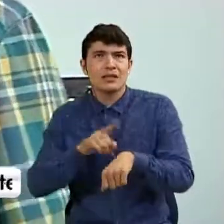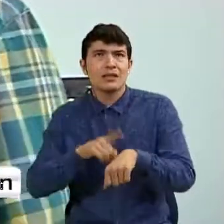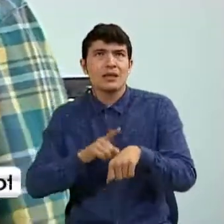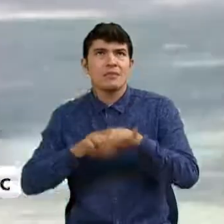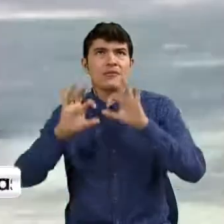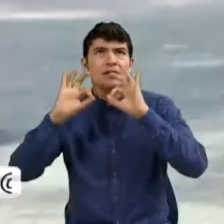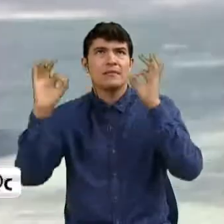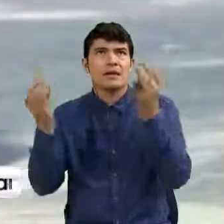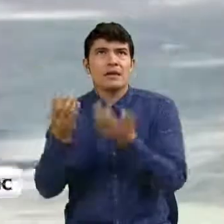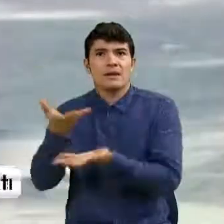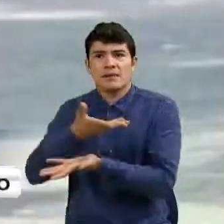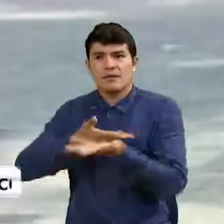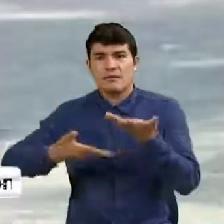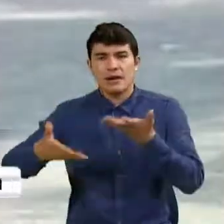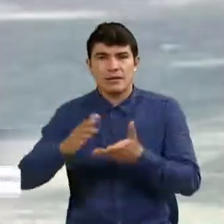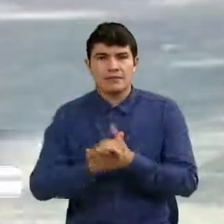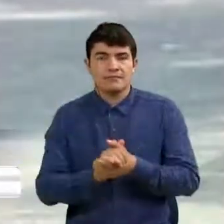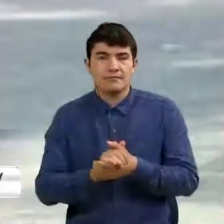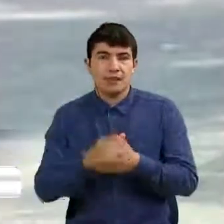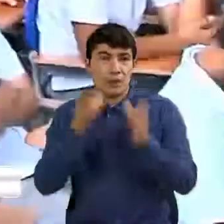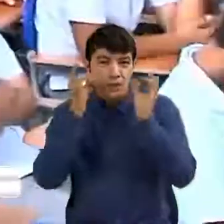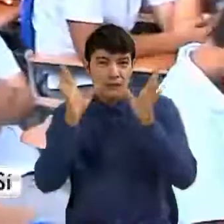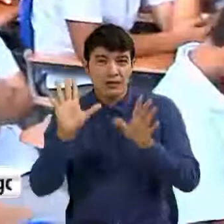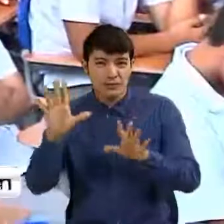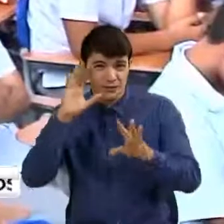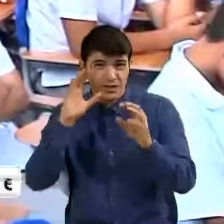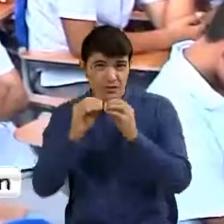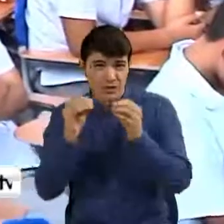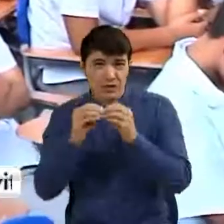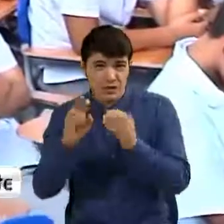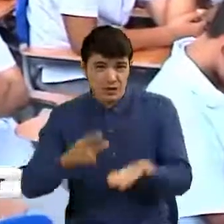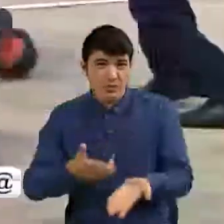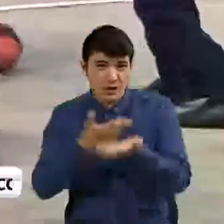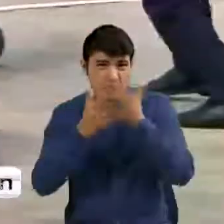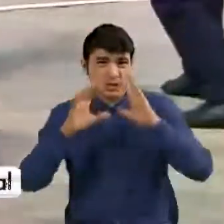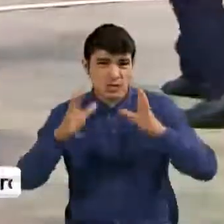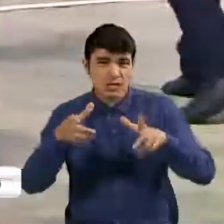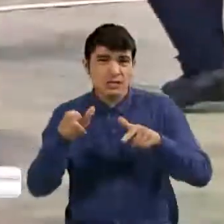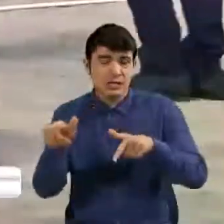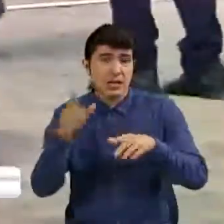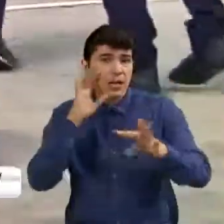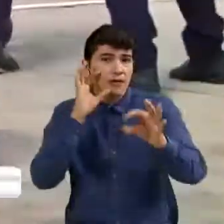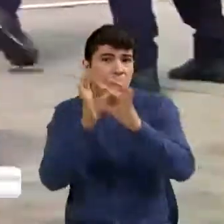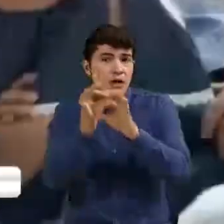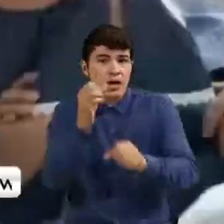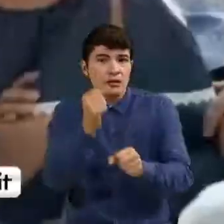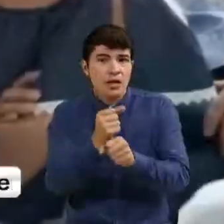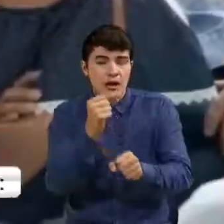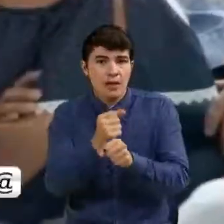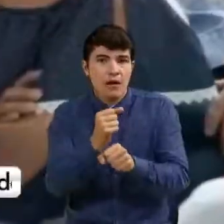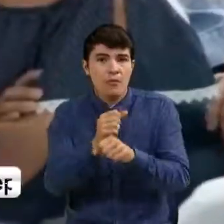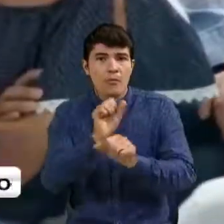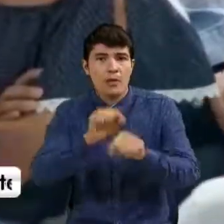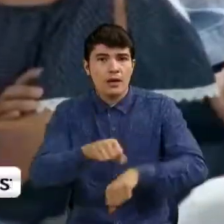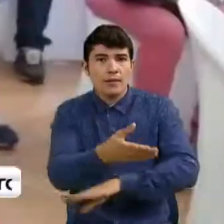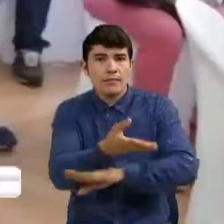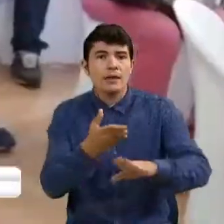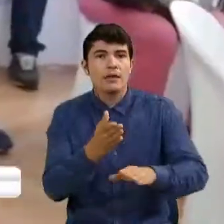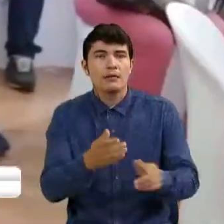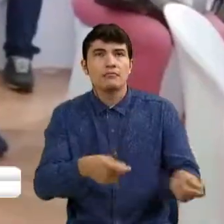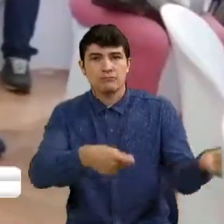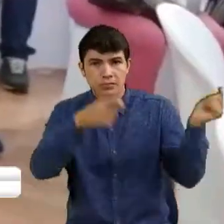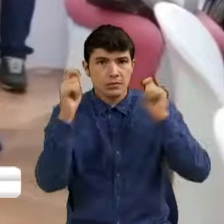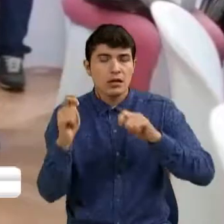familia logrado el acuerdo del cronograma de recuperación de clases se enfocarán en el trabajo para pedir el nombramiento docente